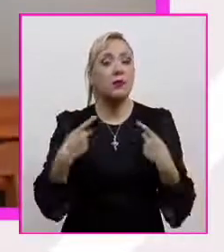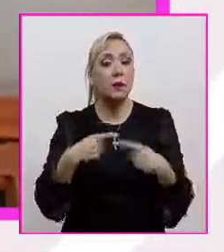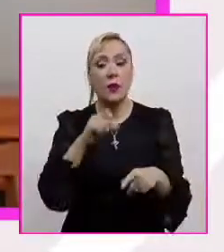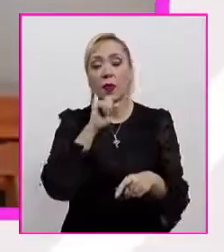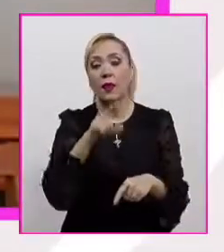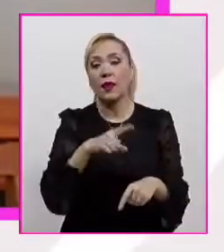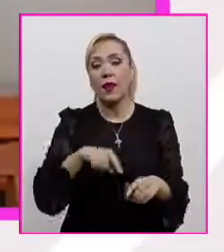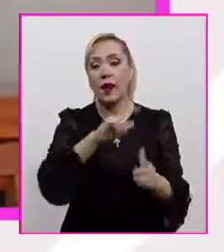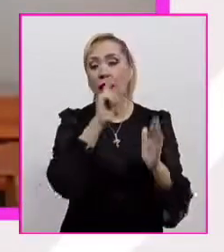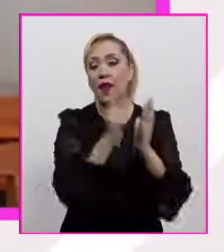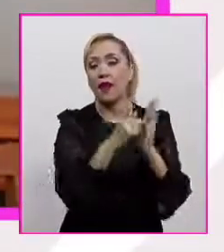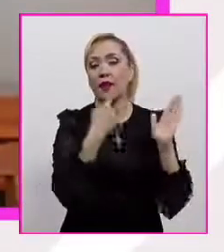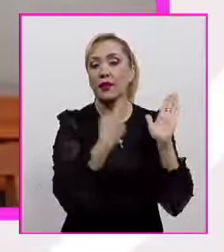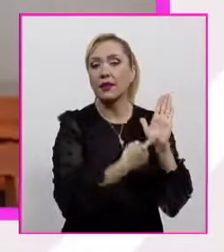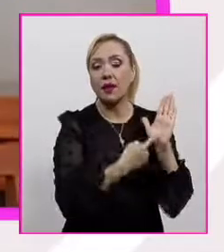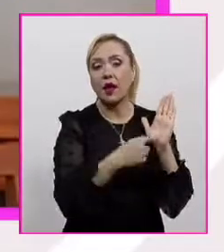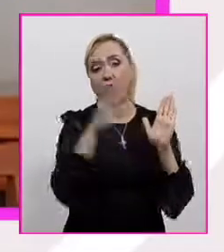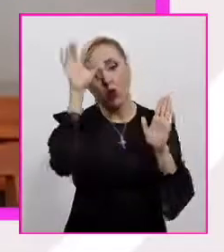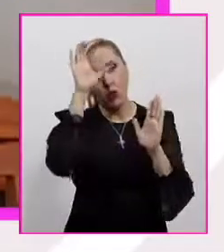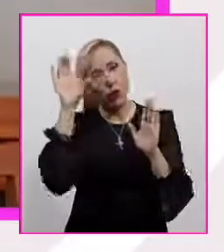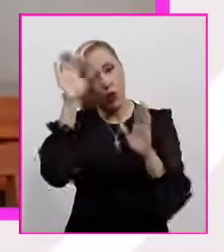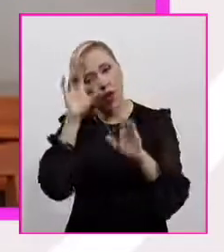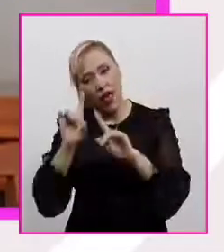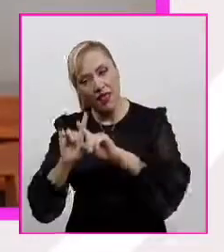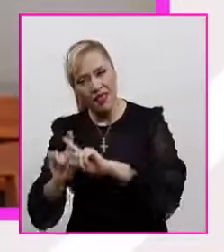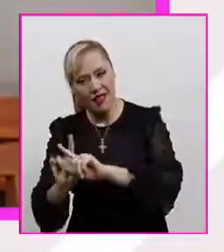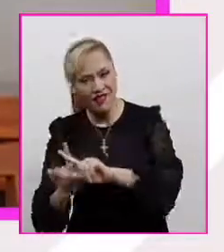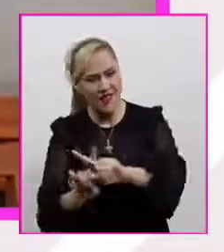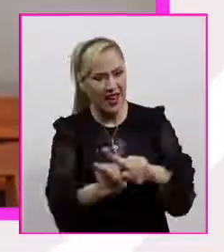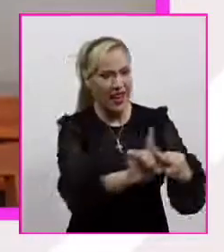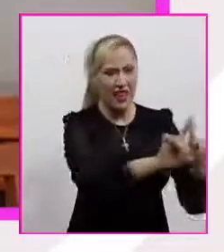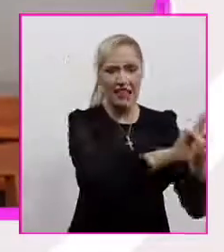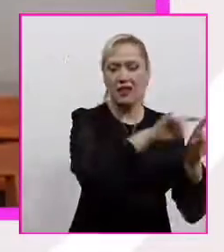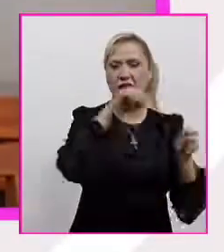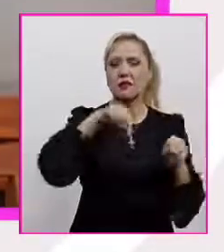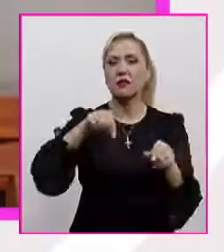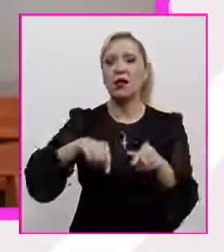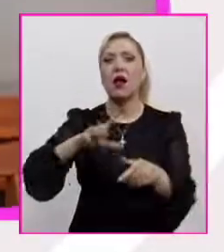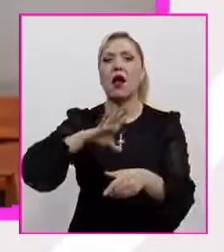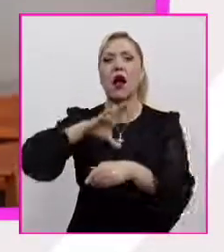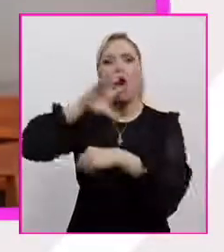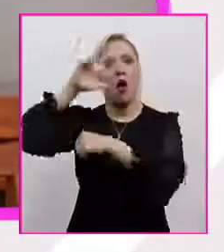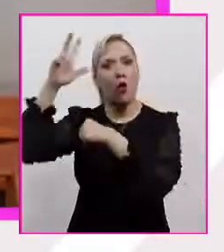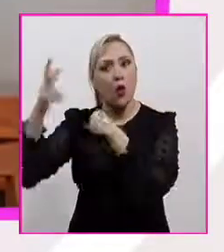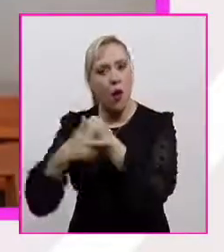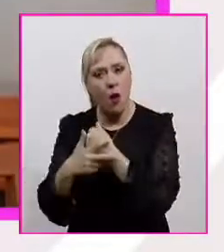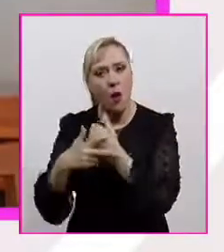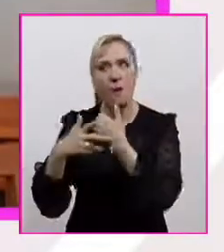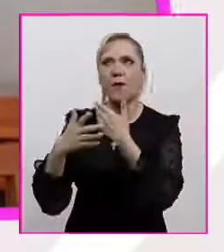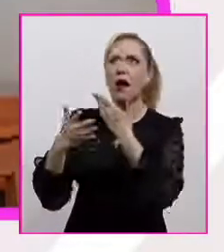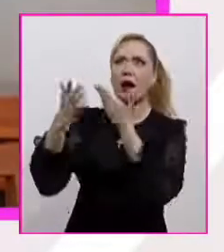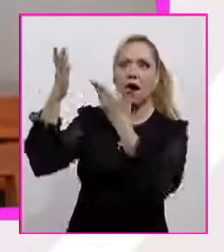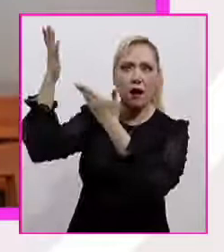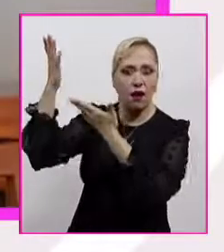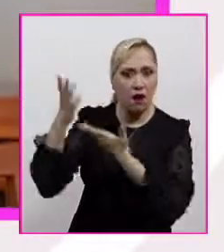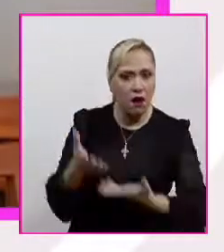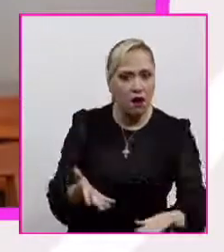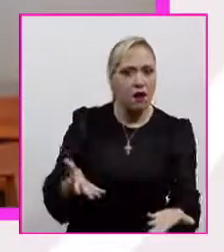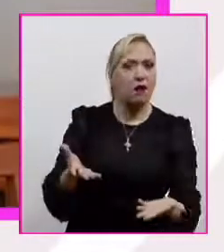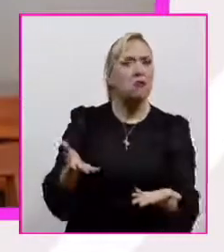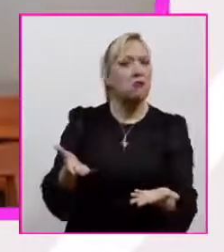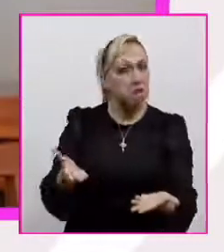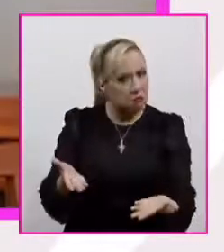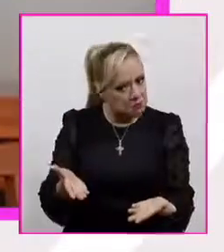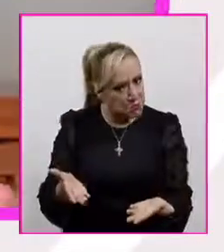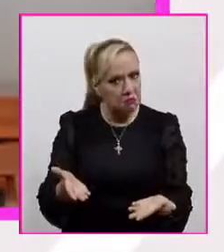de interculturalidad. Somos parte de la red de ciudades interculturales de Europa, tenemos parámetros claramente que hay que cumplir